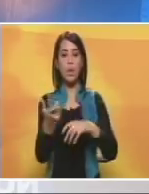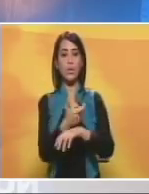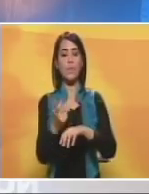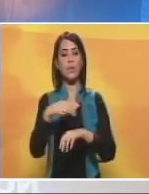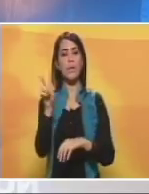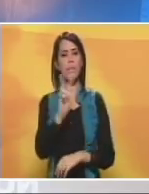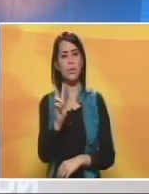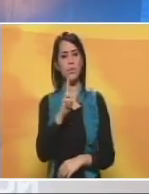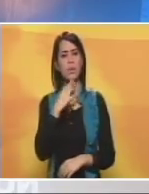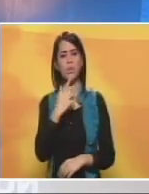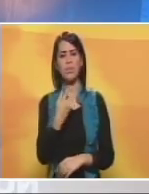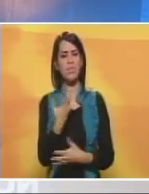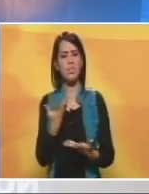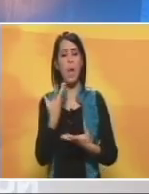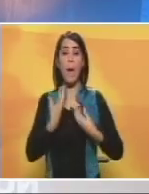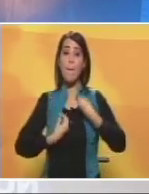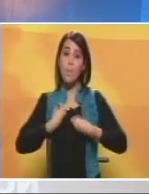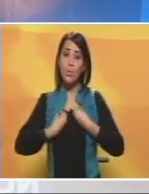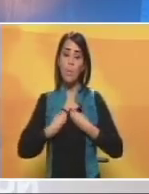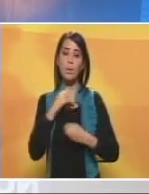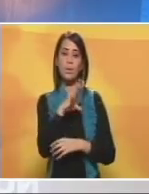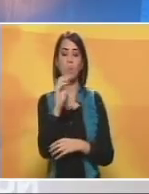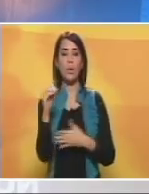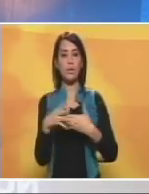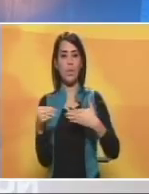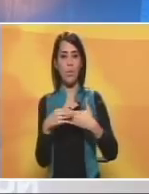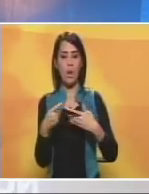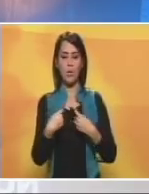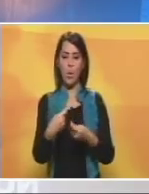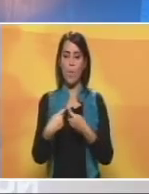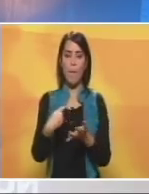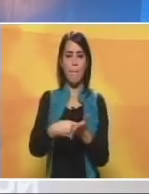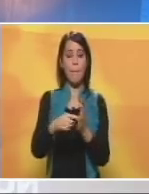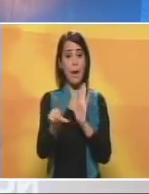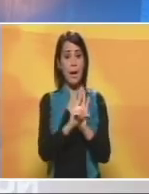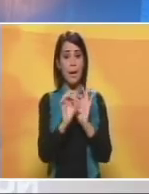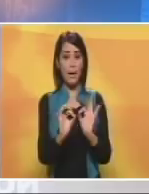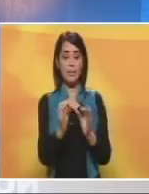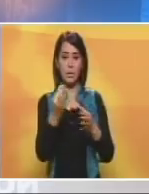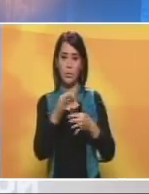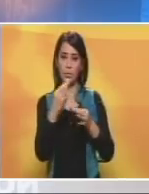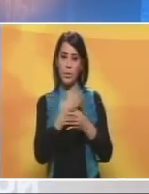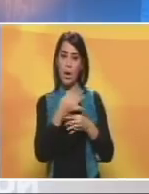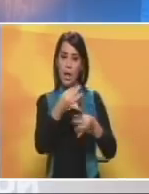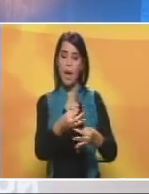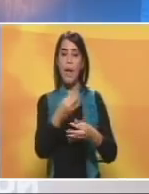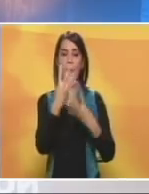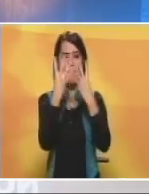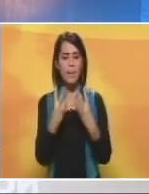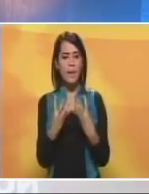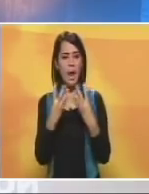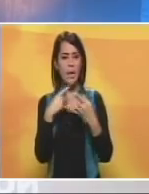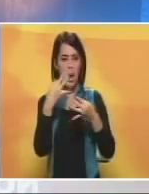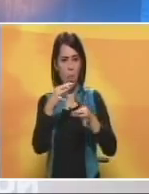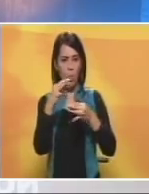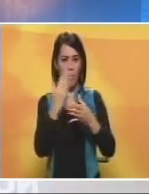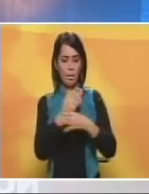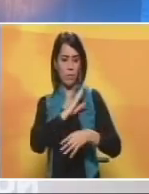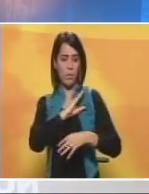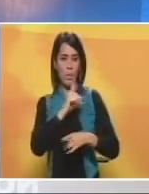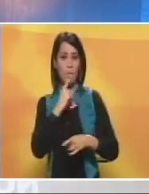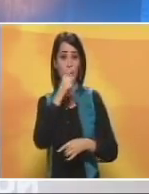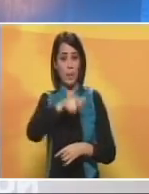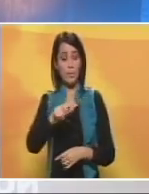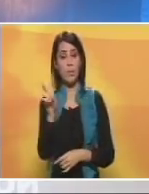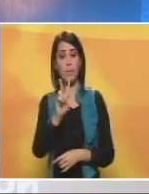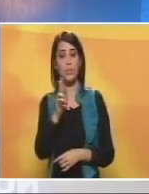la que manifestará su preocupación por los $50 que se cobran para legalizar el certificado de antecedentes penales que los ciudadanos venezolanos requieren